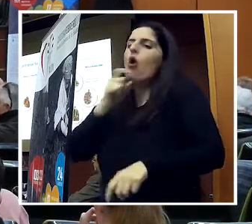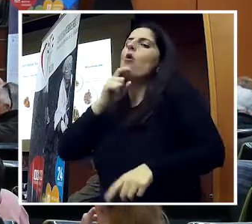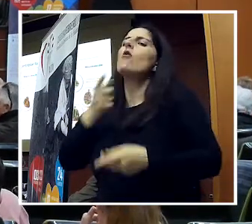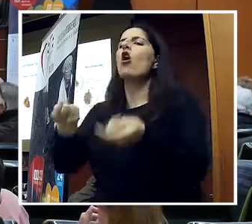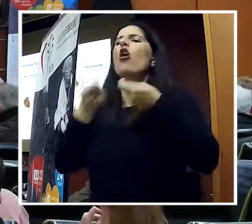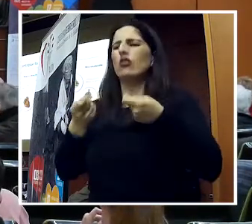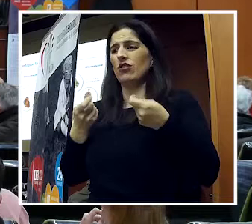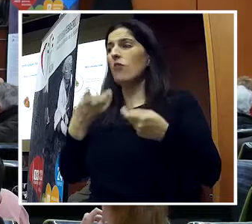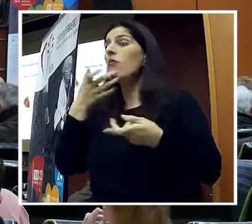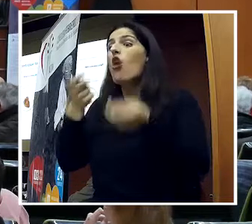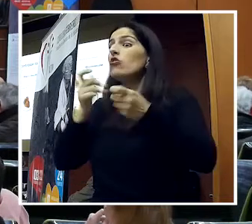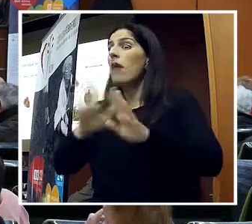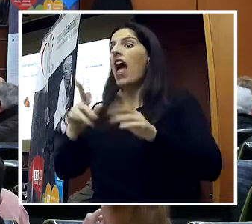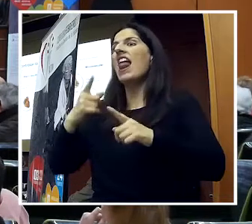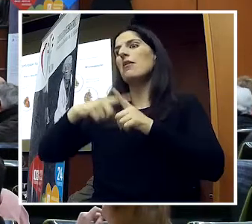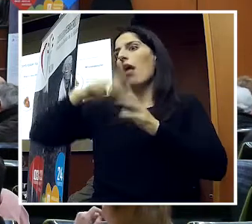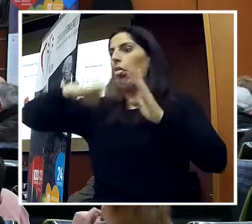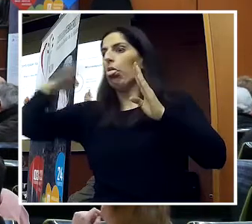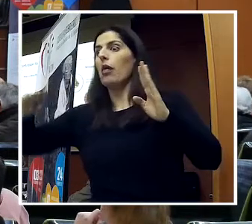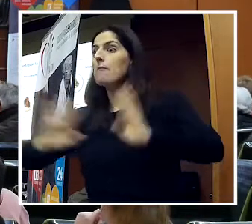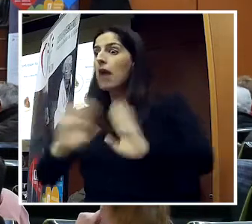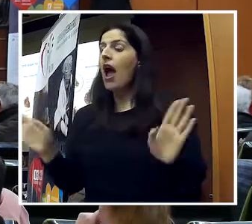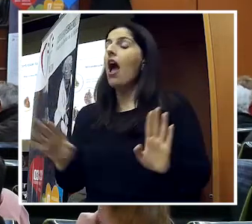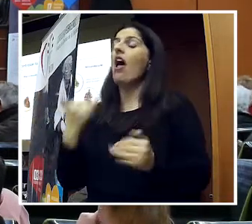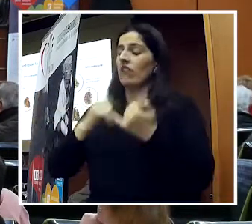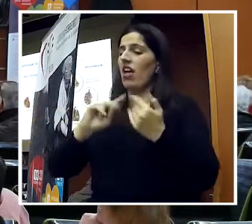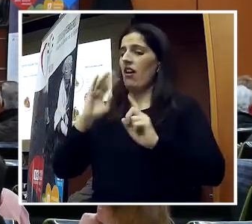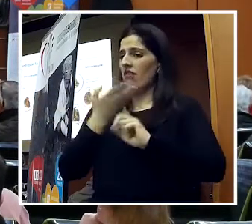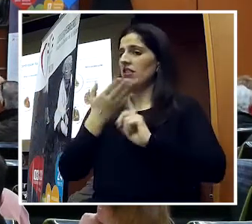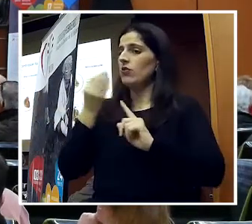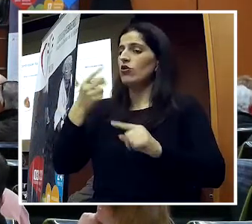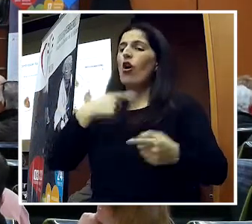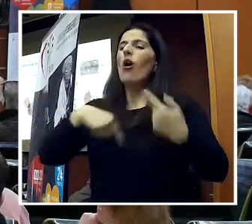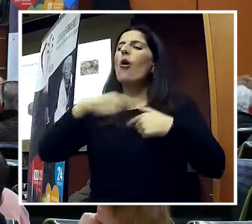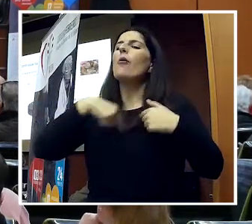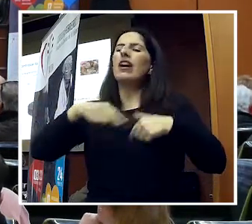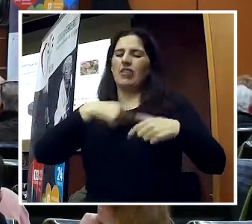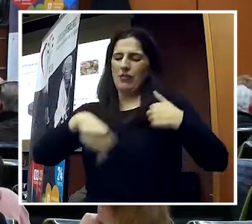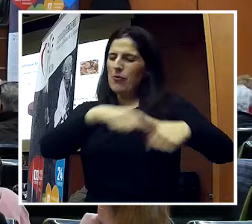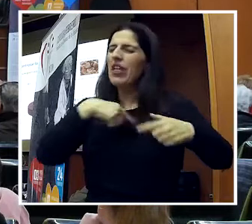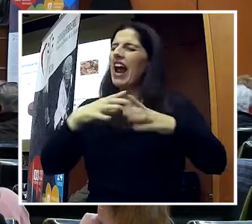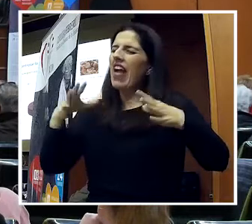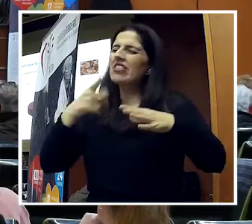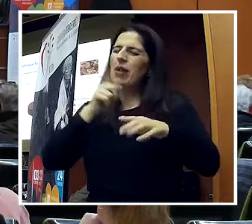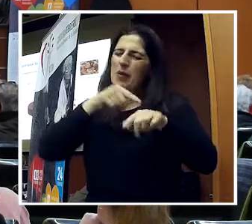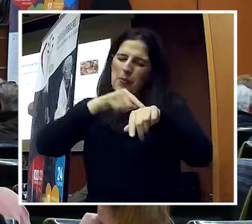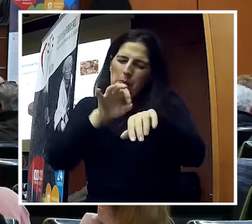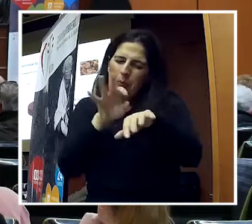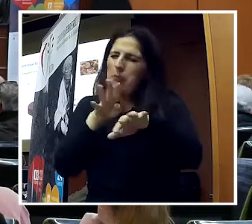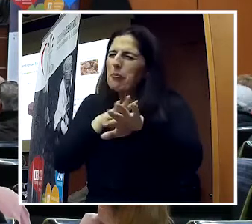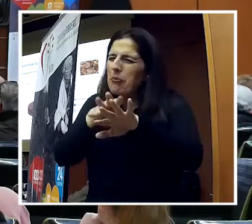se controla mal, aparecen complicaciones de pequeños vasos o de grandes vasos, ¿de acuerdo? Y nosotros en